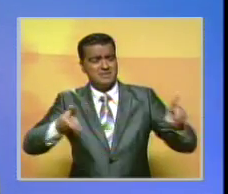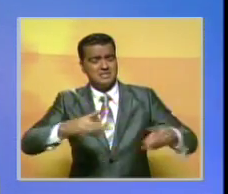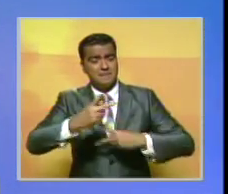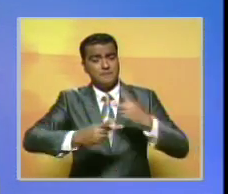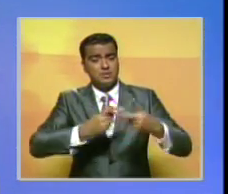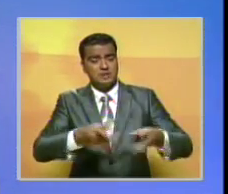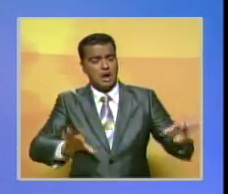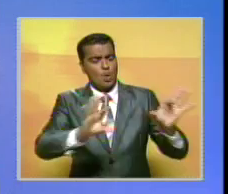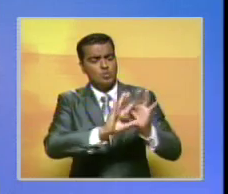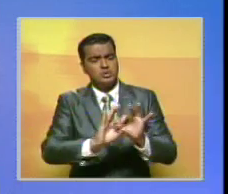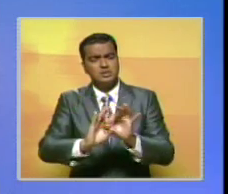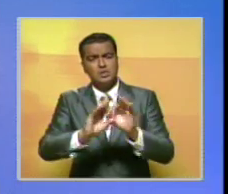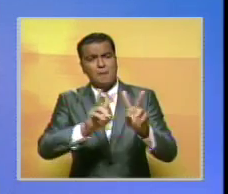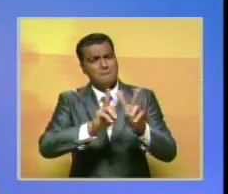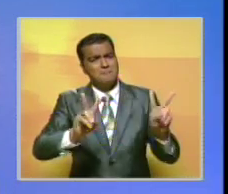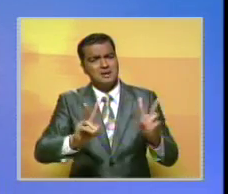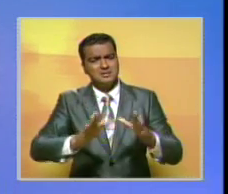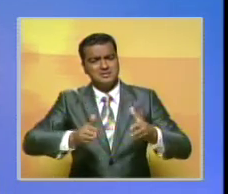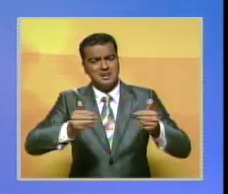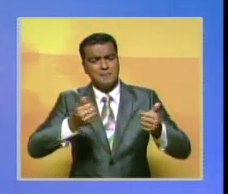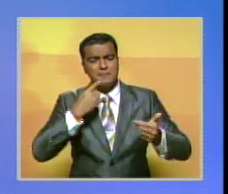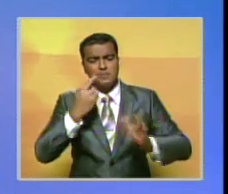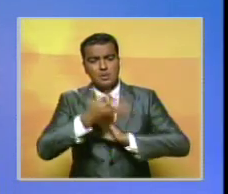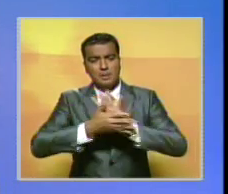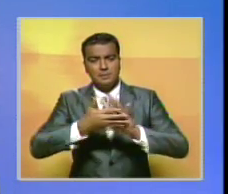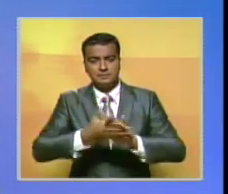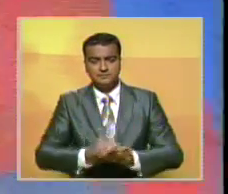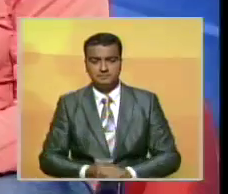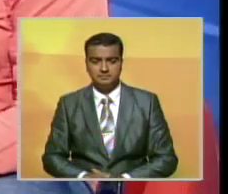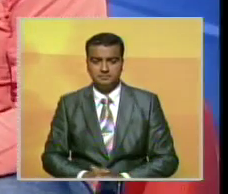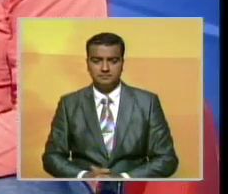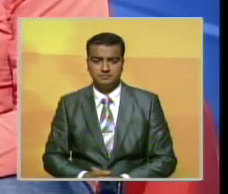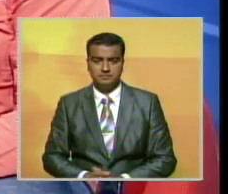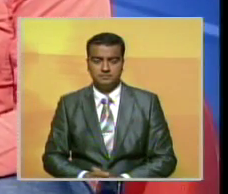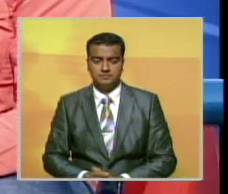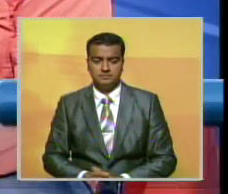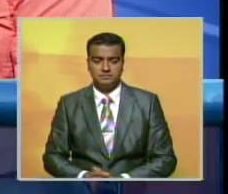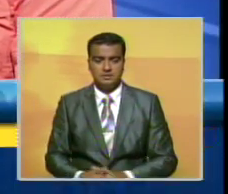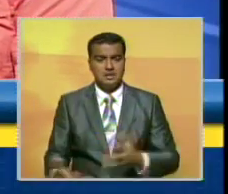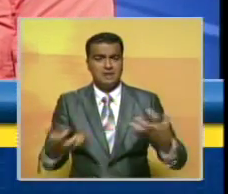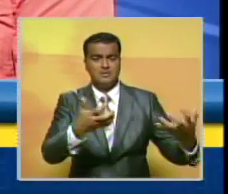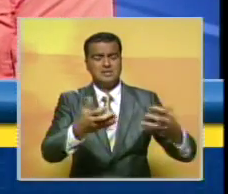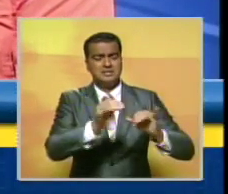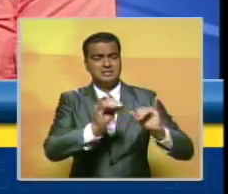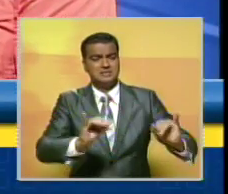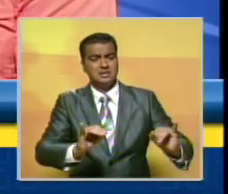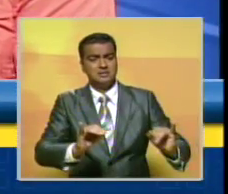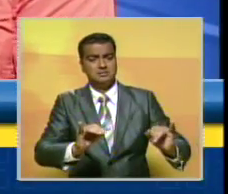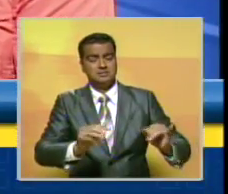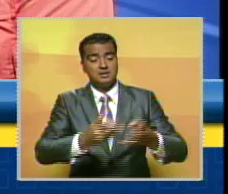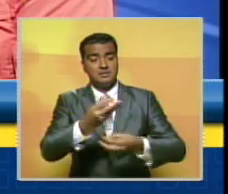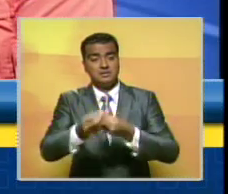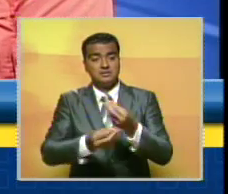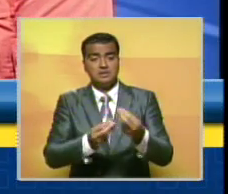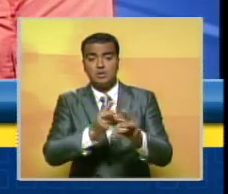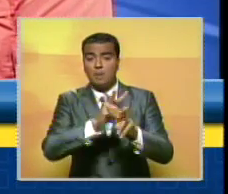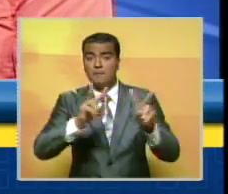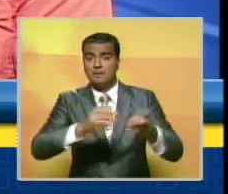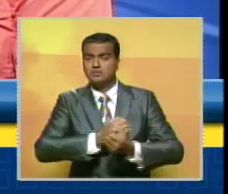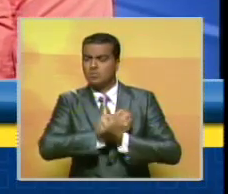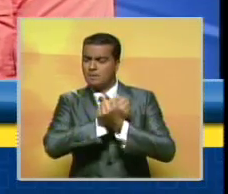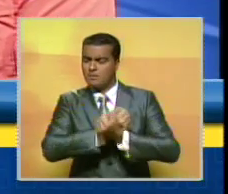construir propuestas llenas de paz y resolver los problemas del país. La violencia debe atacarse con paz, con amor,